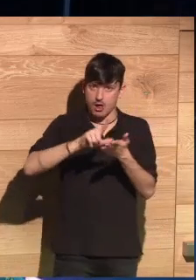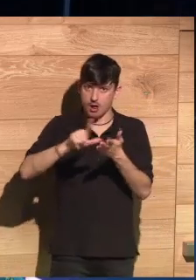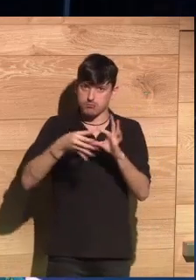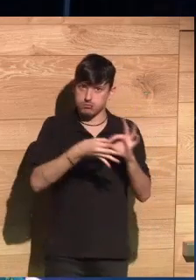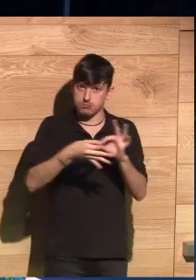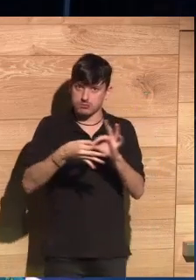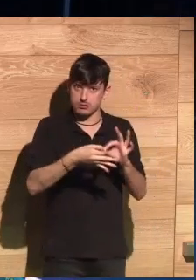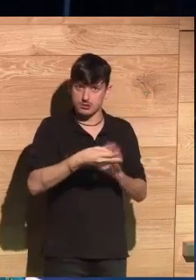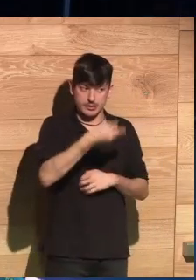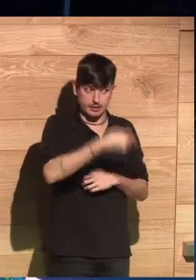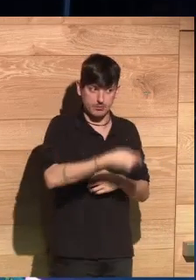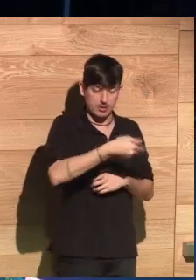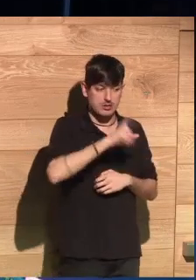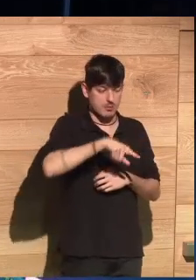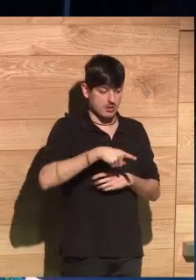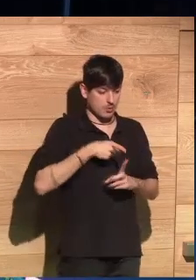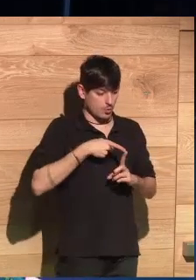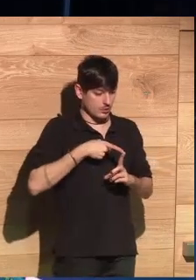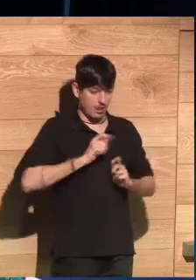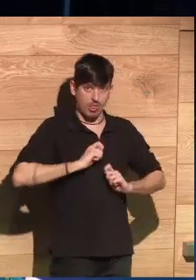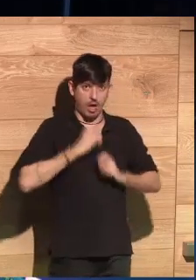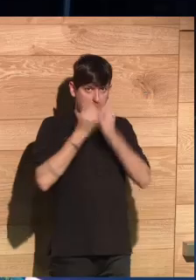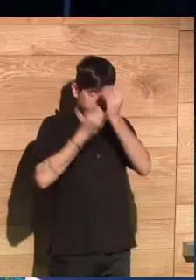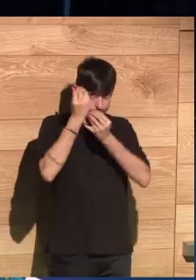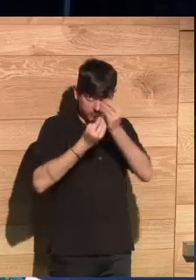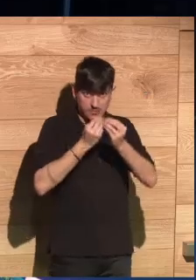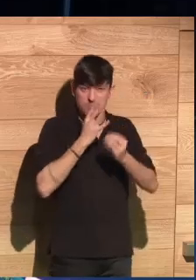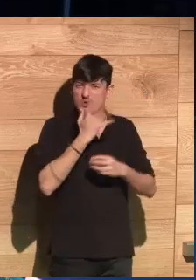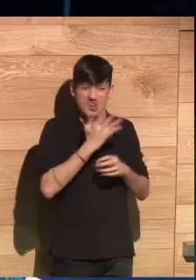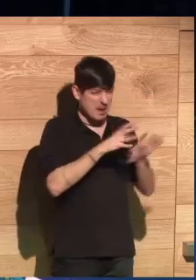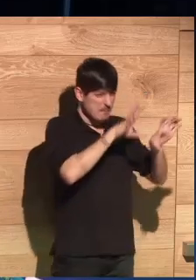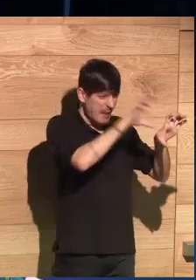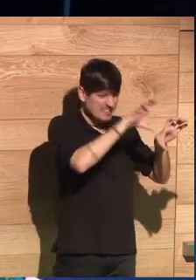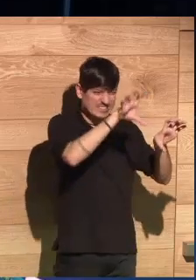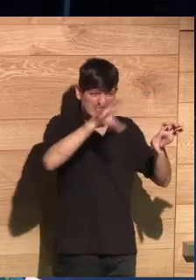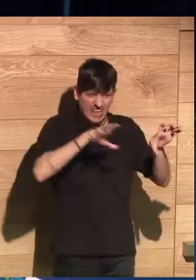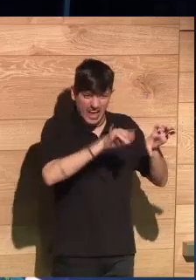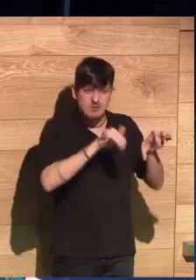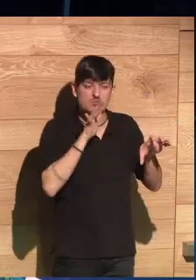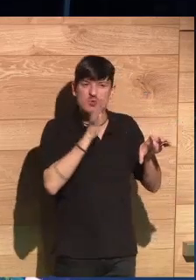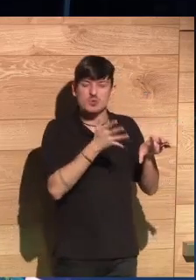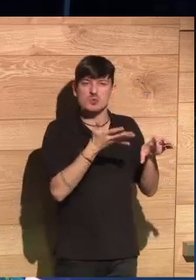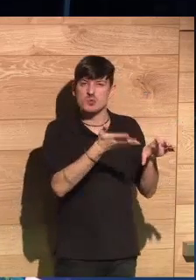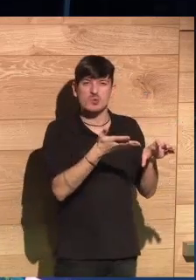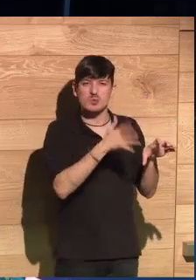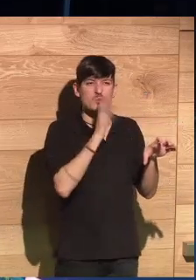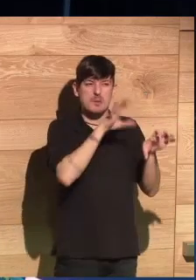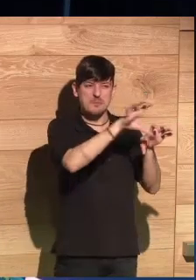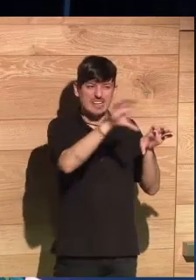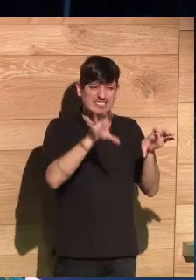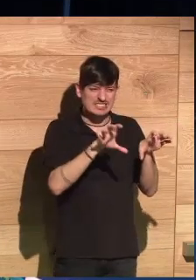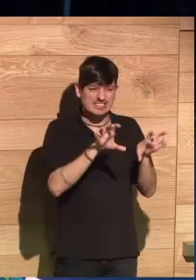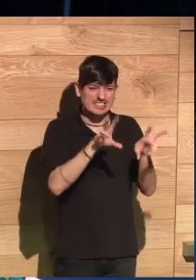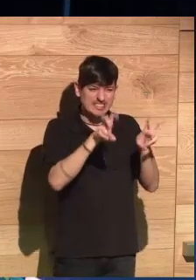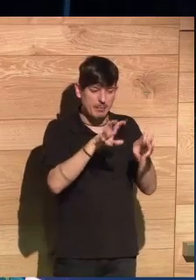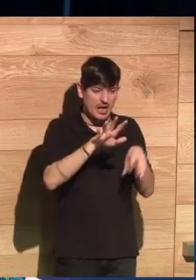servir para reflexionar qué está pasando, por qué existen países donde la construcción